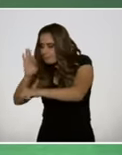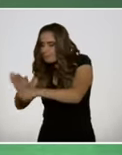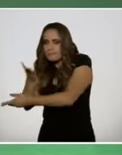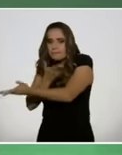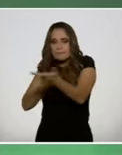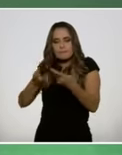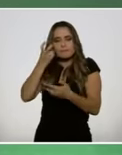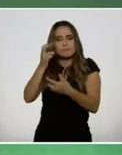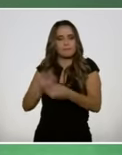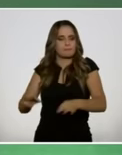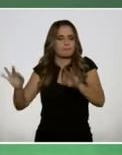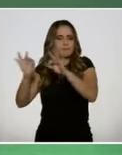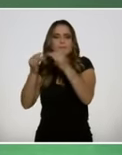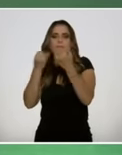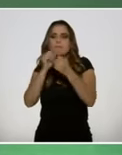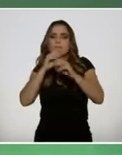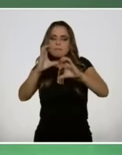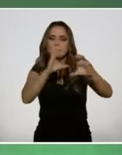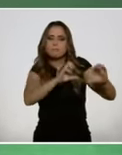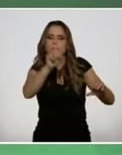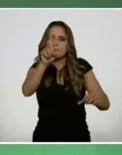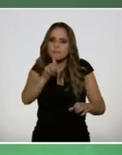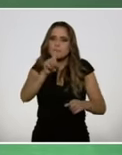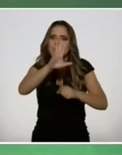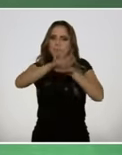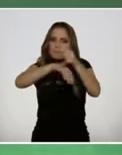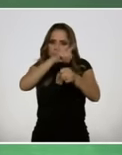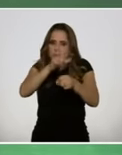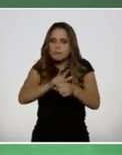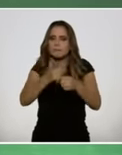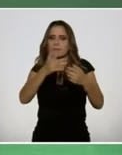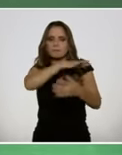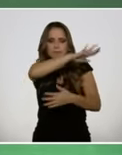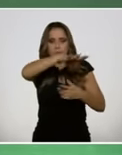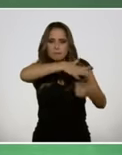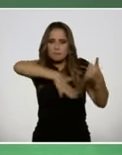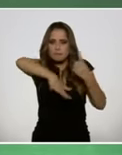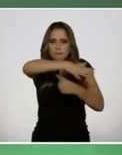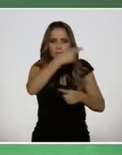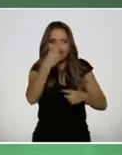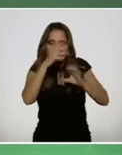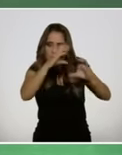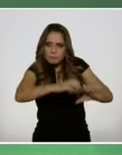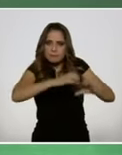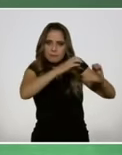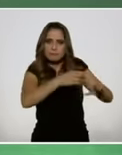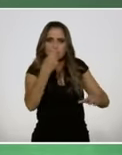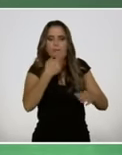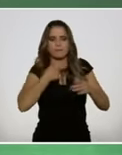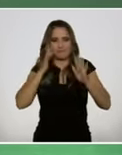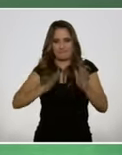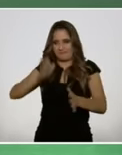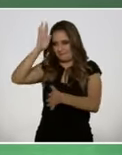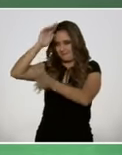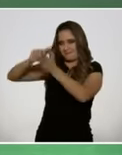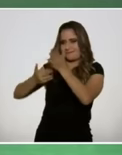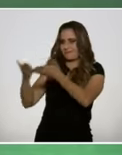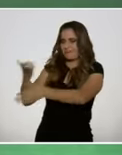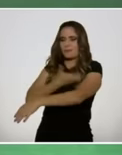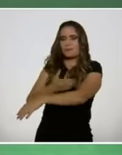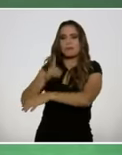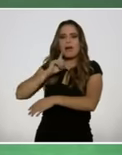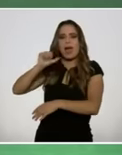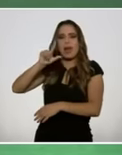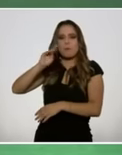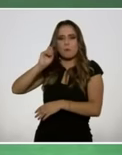El respeto al cuidado del medio ambiente, quien también hemos firmado un convenio con Medio Ambiente. Aquí está nuestra compañera Albores. Muchas